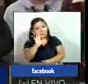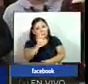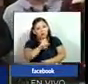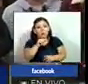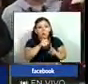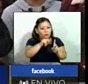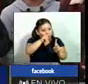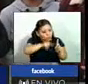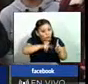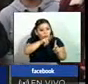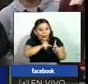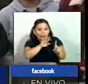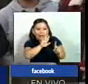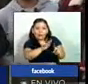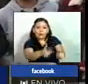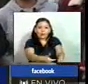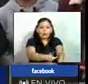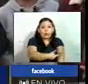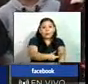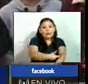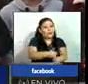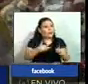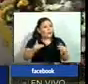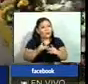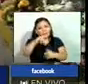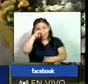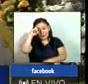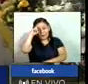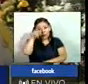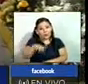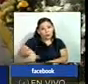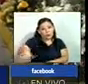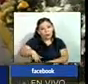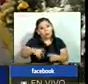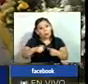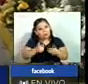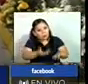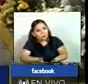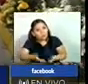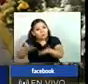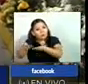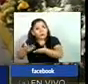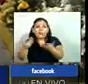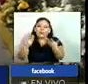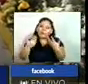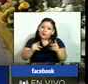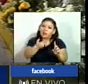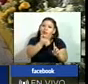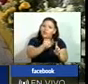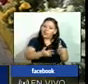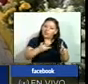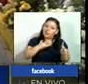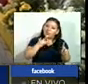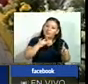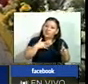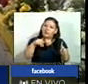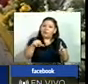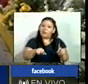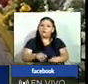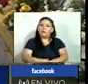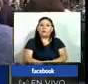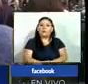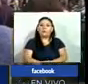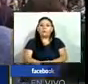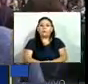sido tratada en el mismo hospital donde trabajaba pero que había sido dada de alta a pesar de que todavía se sentía enferma